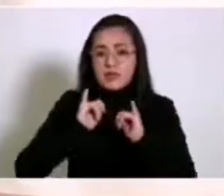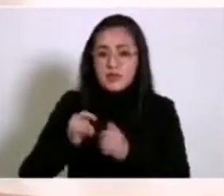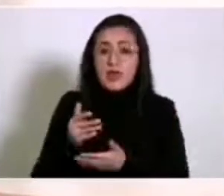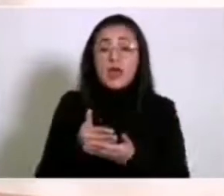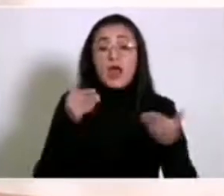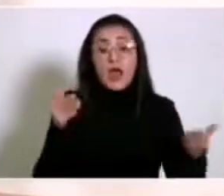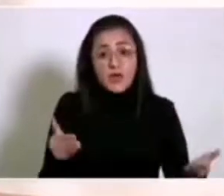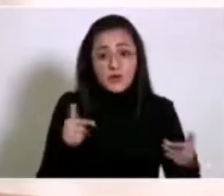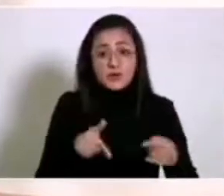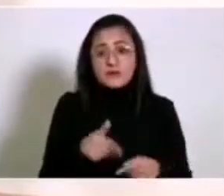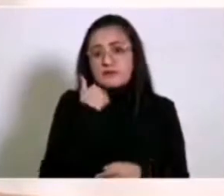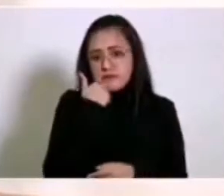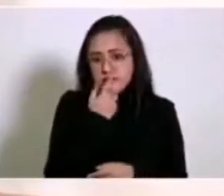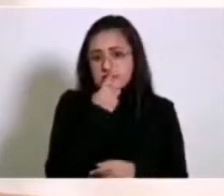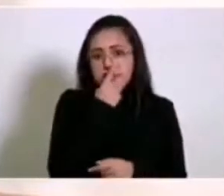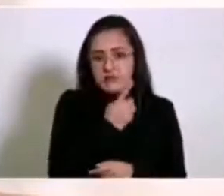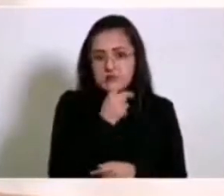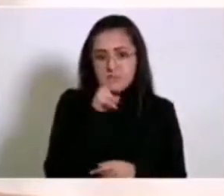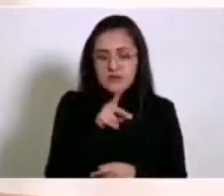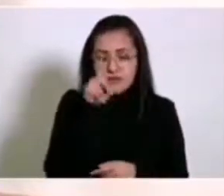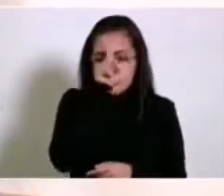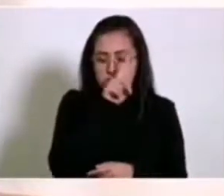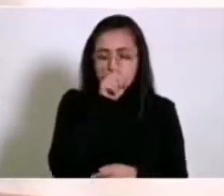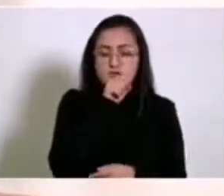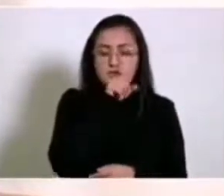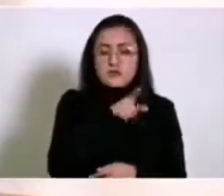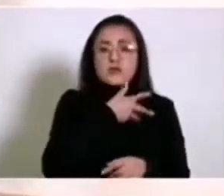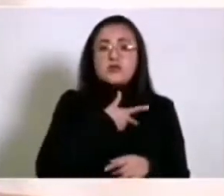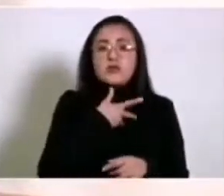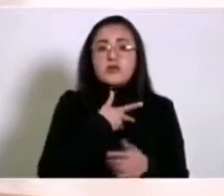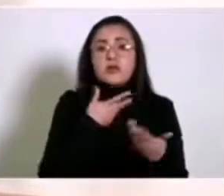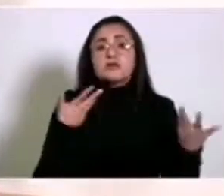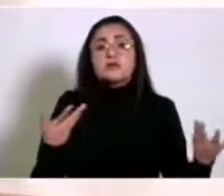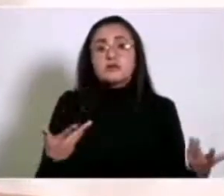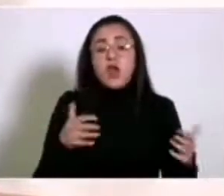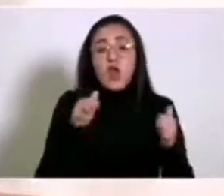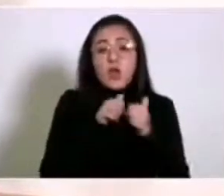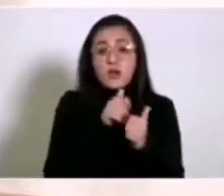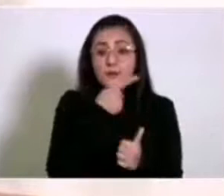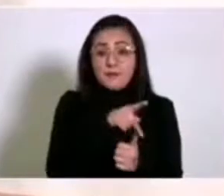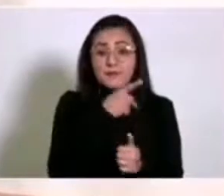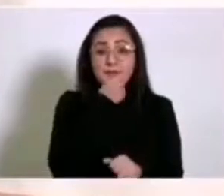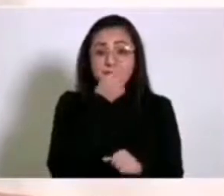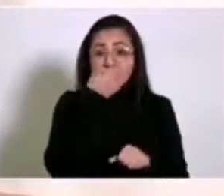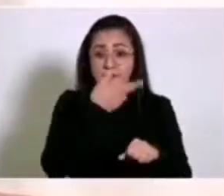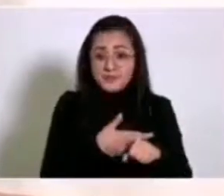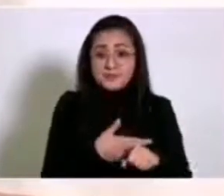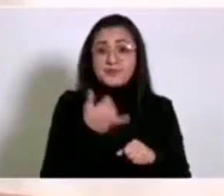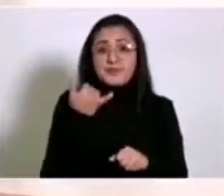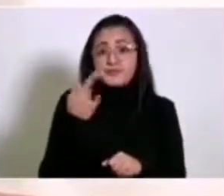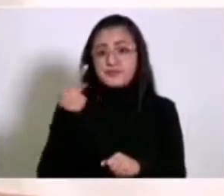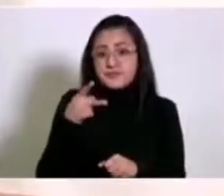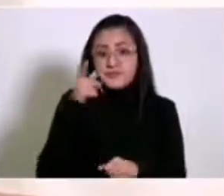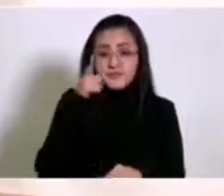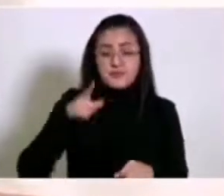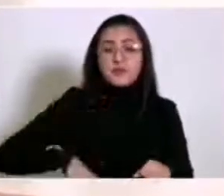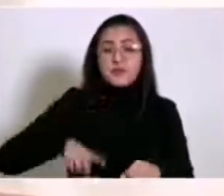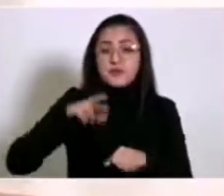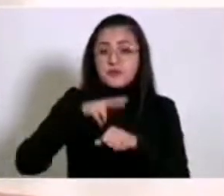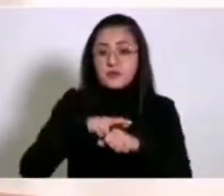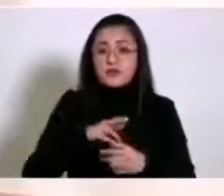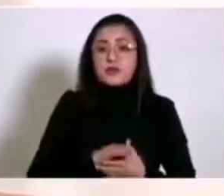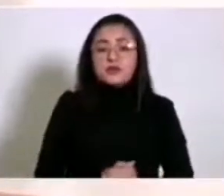actualmente quiero decirlo el consejo de esta se encuentra regulado por la propia secretaría y por usted